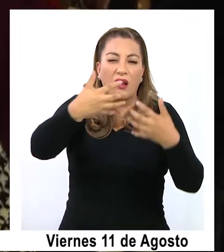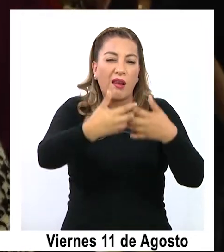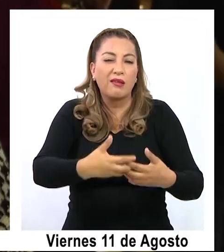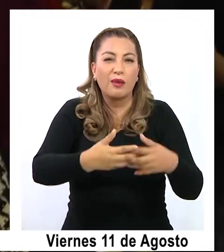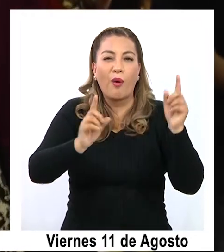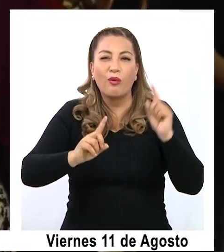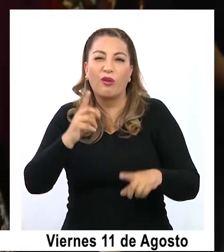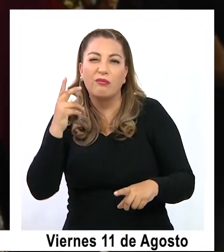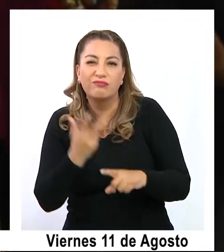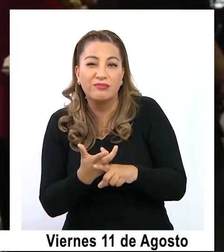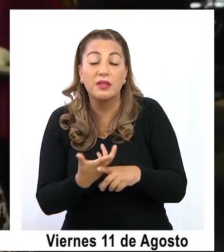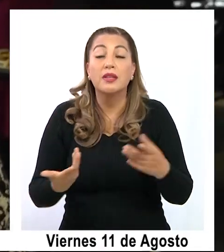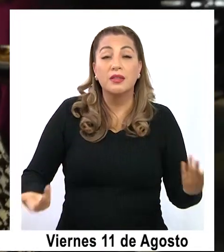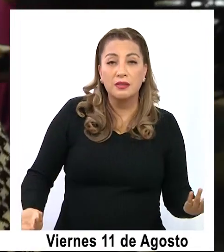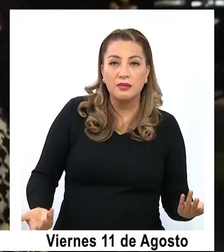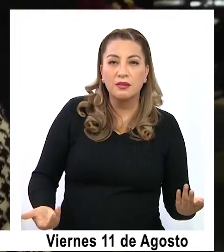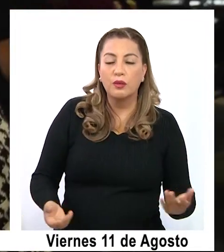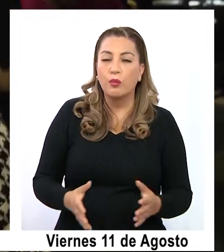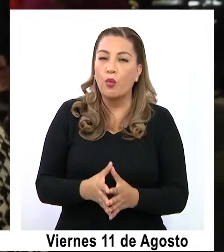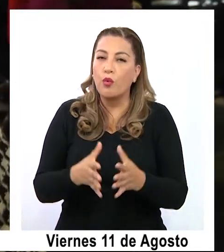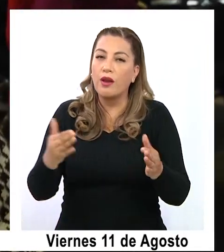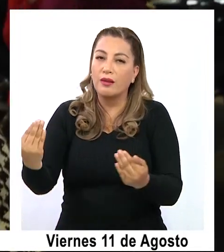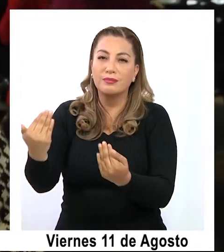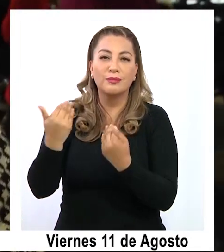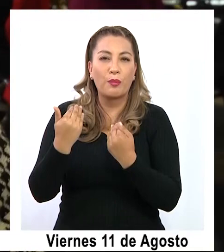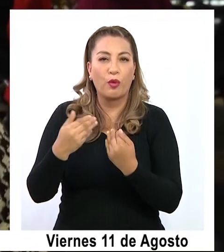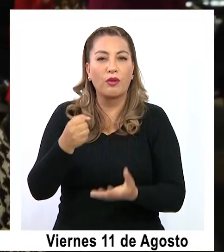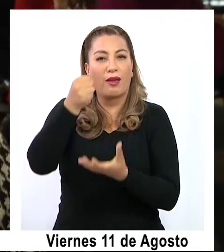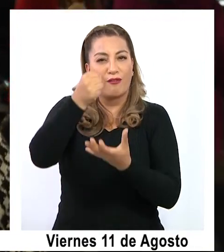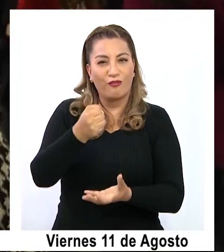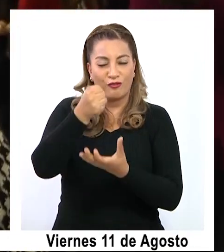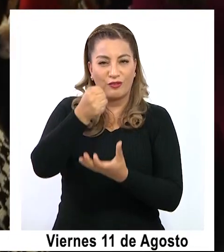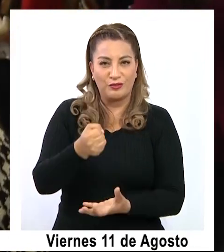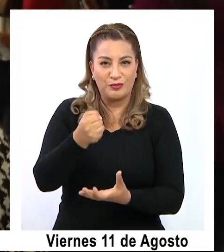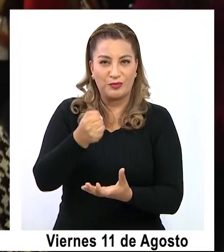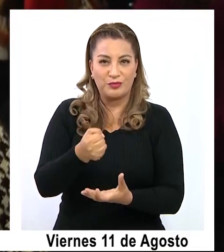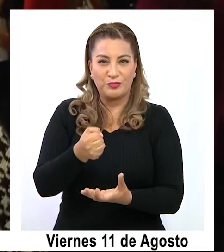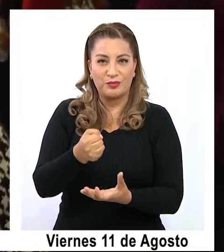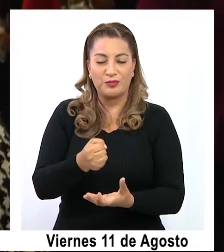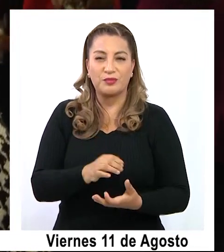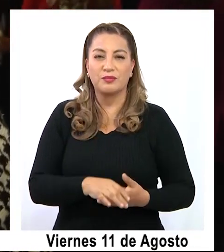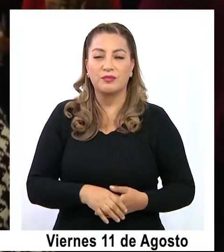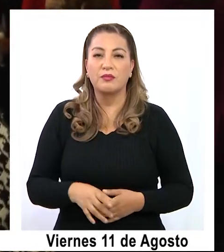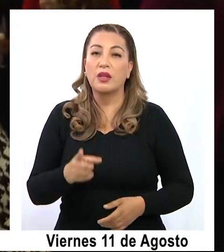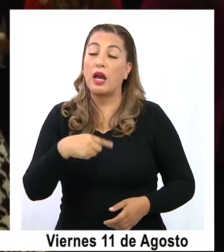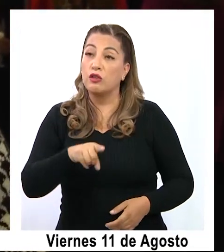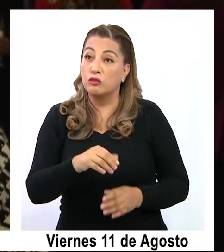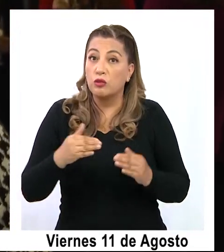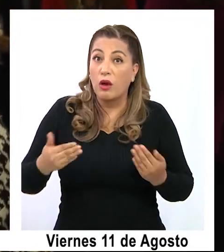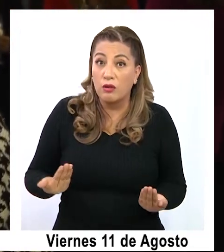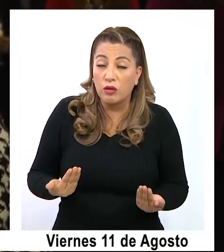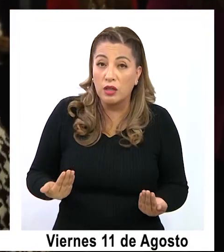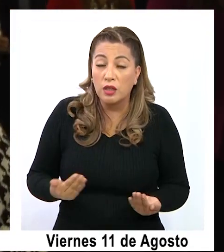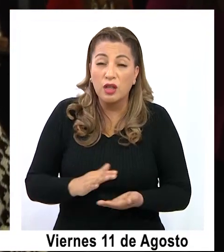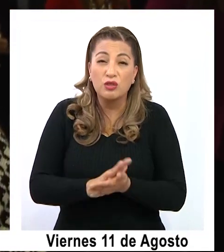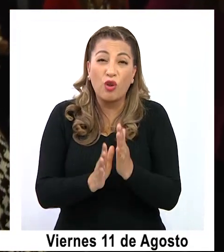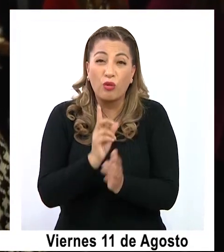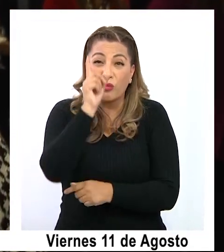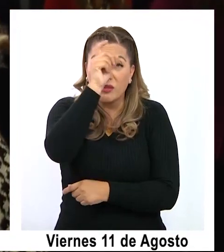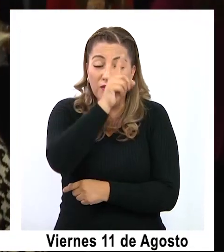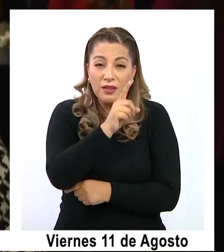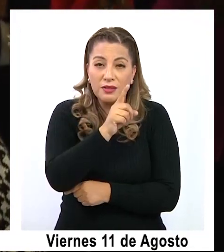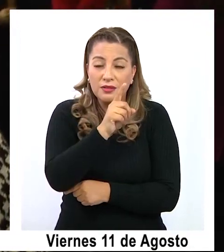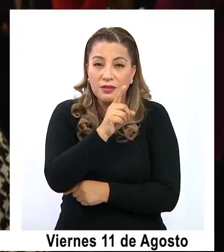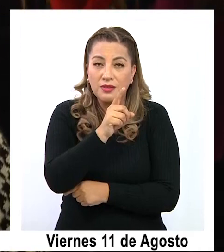fallando, ya hay uno. Entonces, es un gran aporte este fondo de medios. A nosotros, en este momento, en que está todo tan difícil,